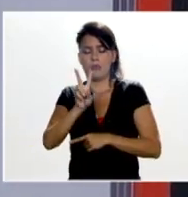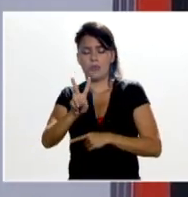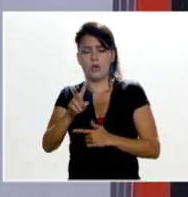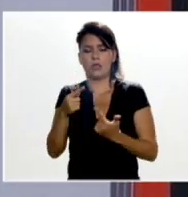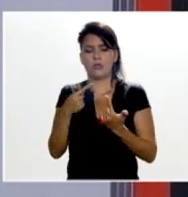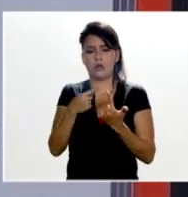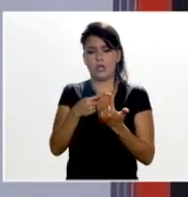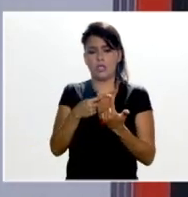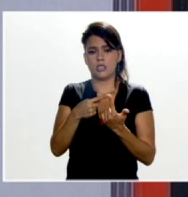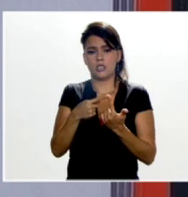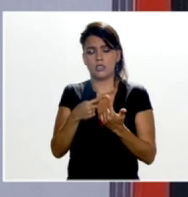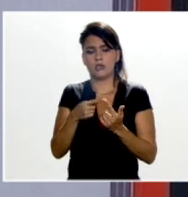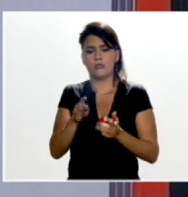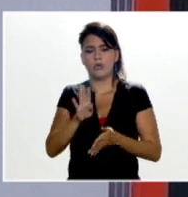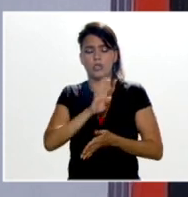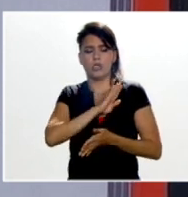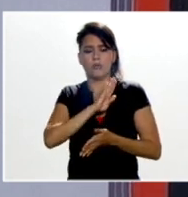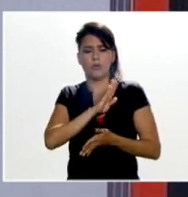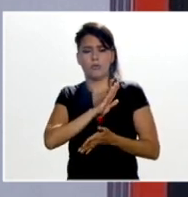la radicación.